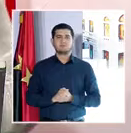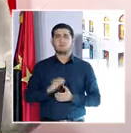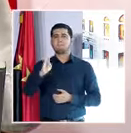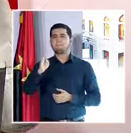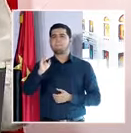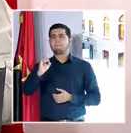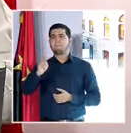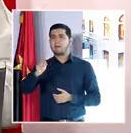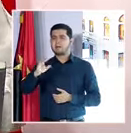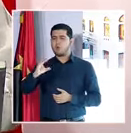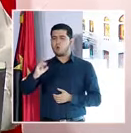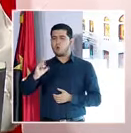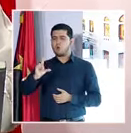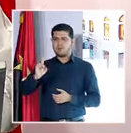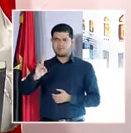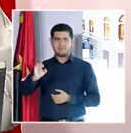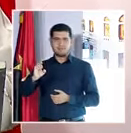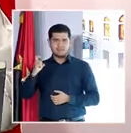Bancoldes,